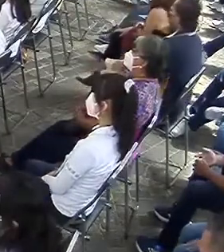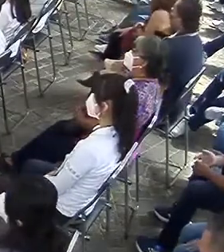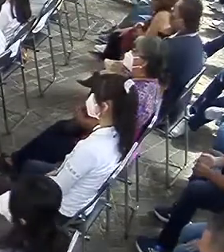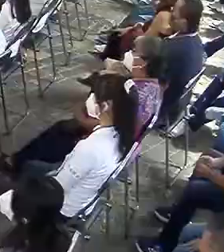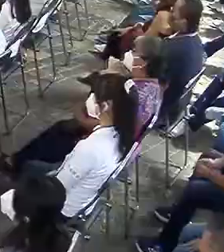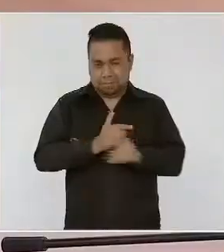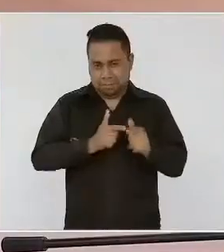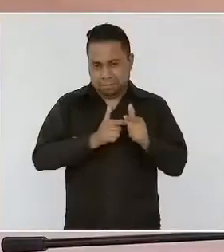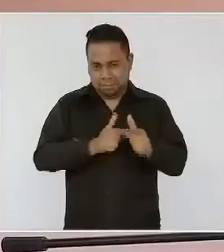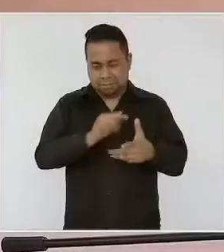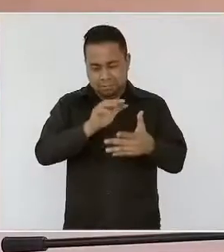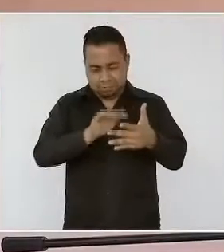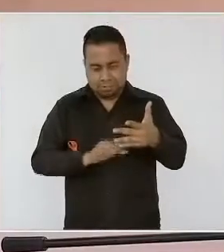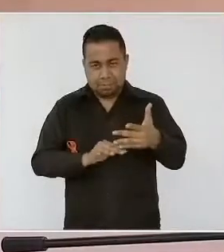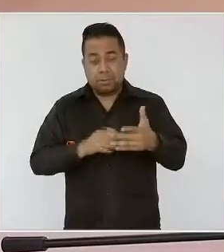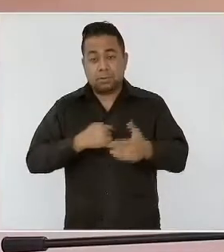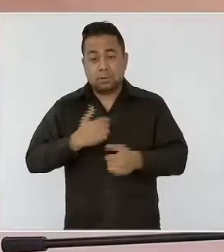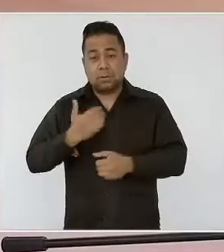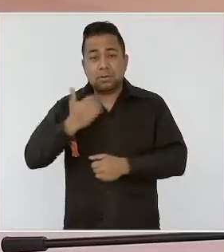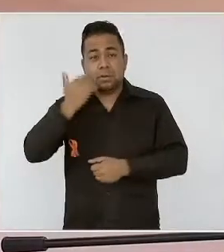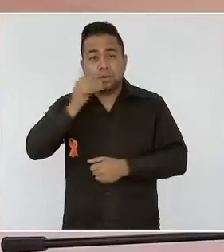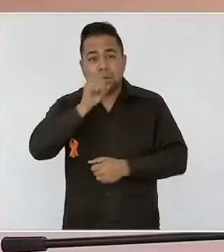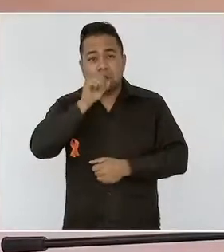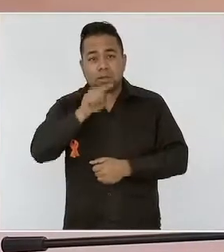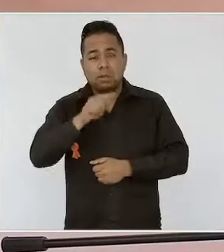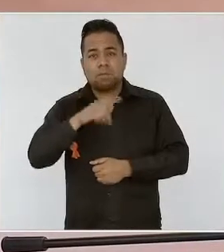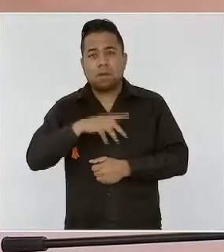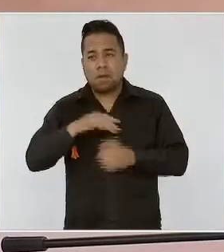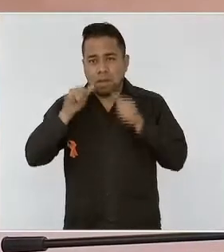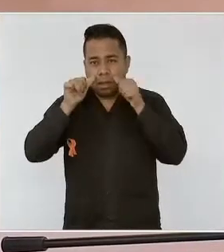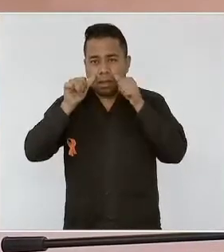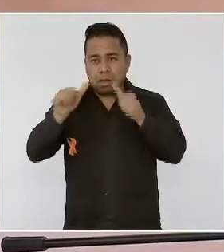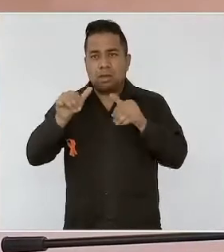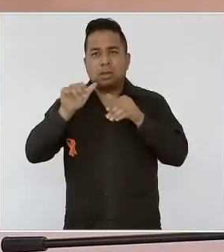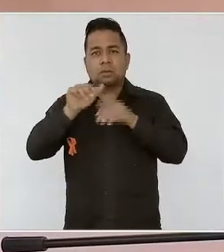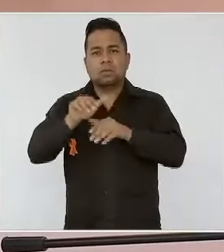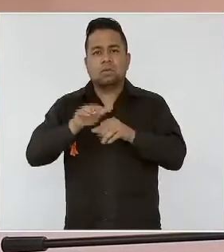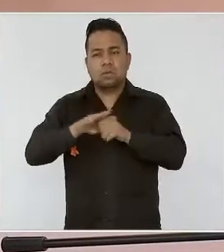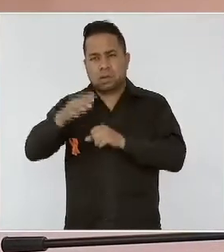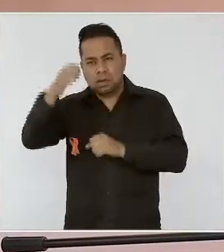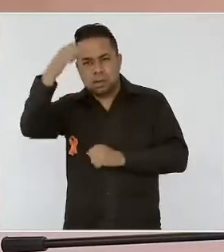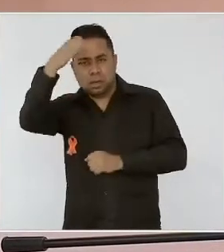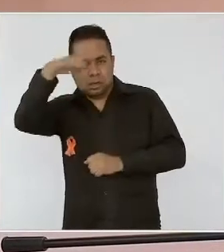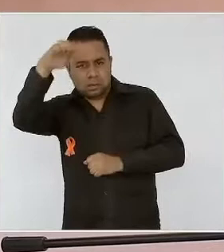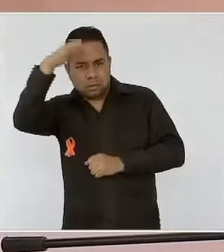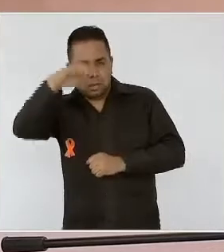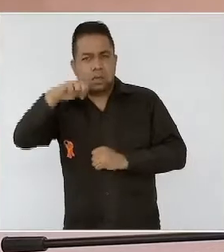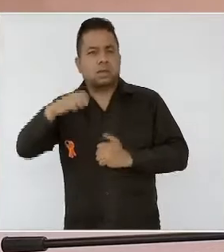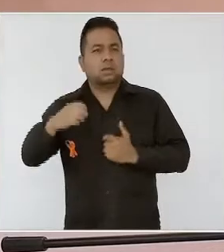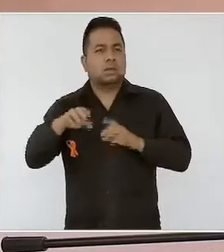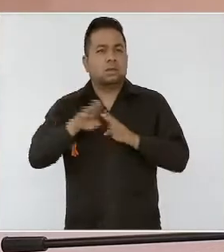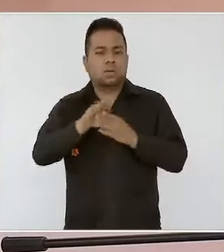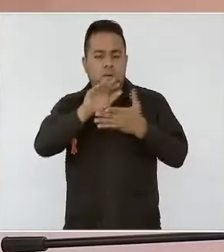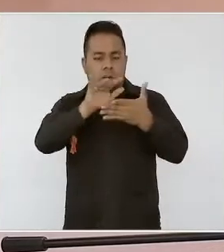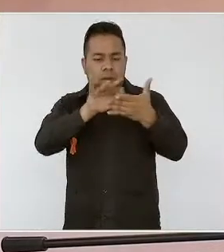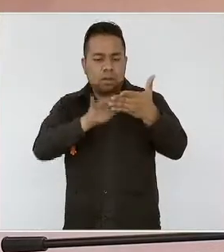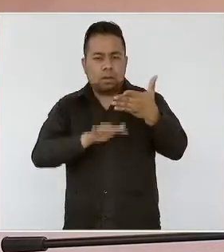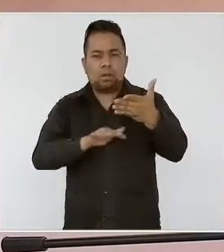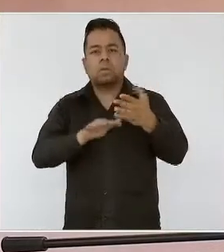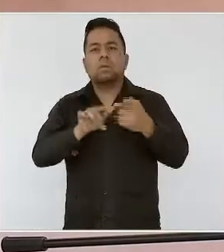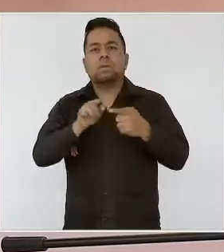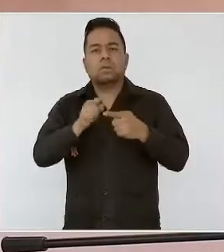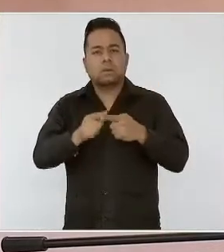Antes de continuar con la lectura, nos gustaría también escuchar respecto de las experiencias con la lectura que